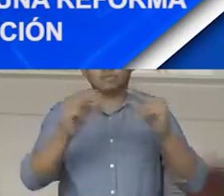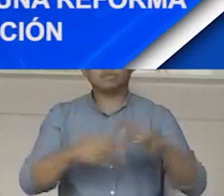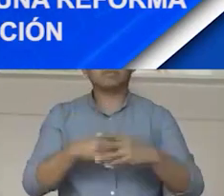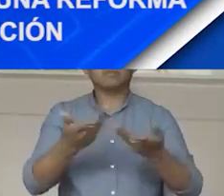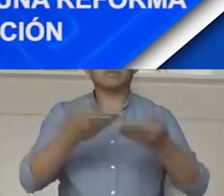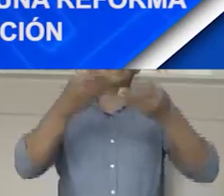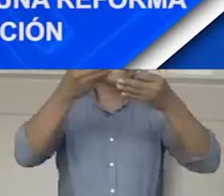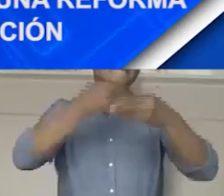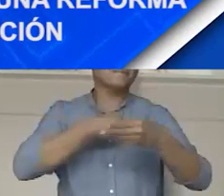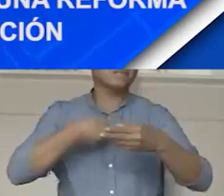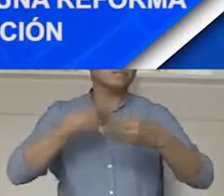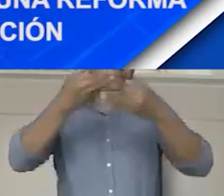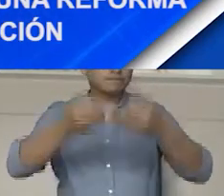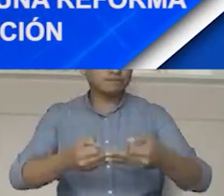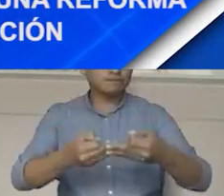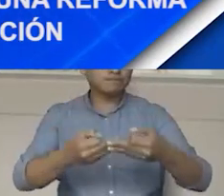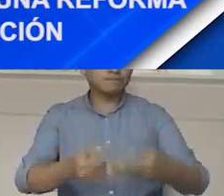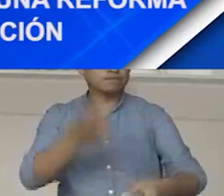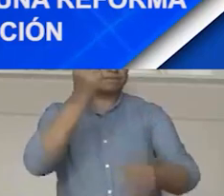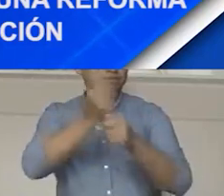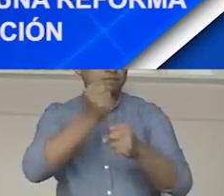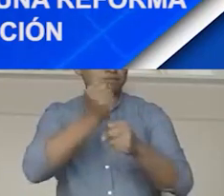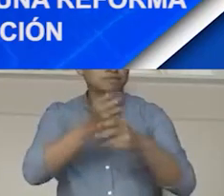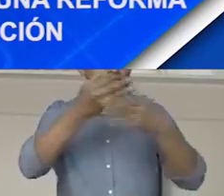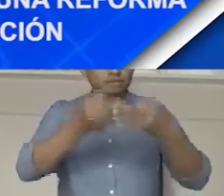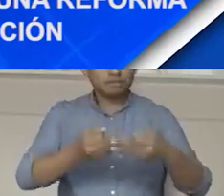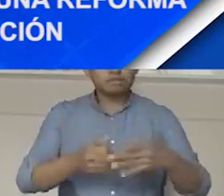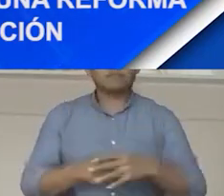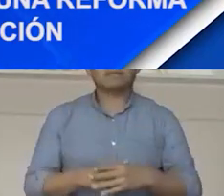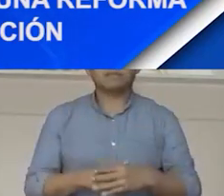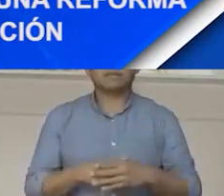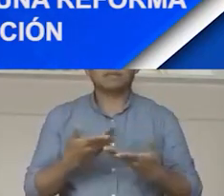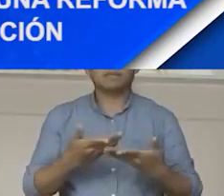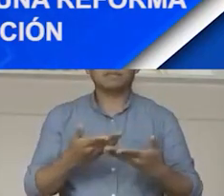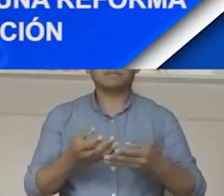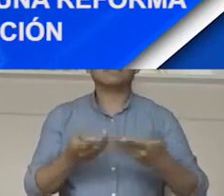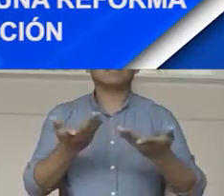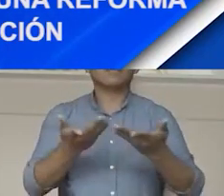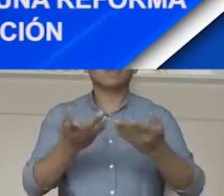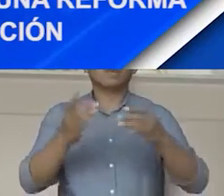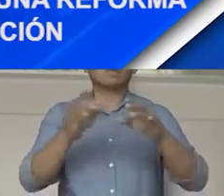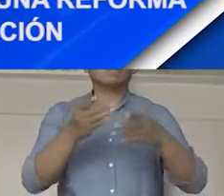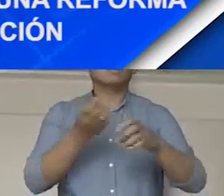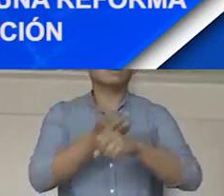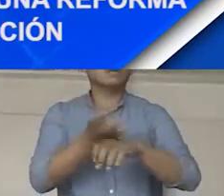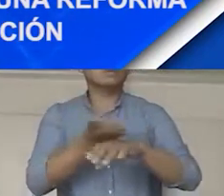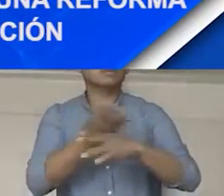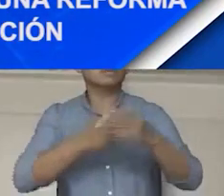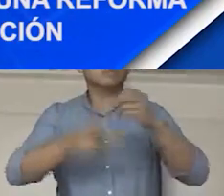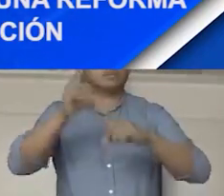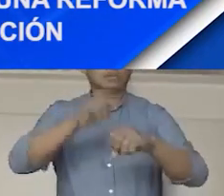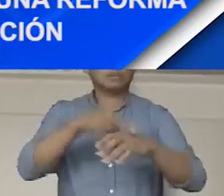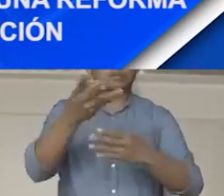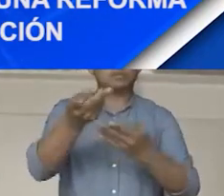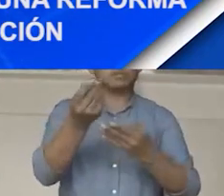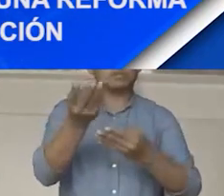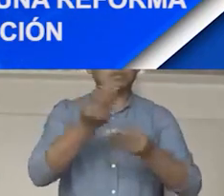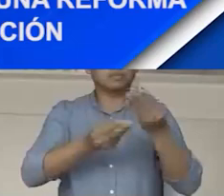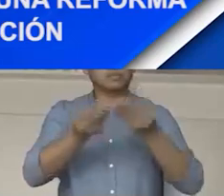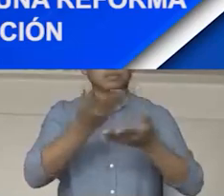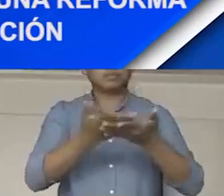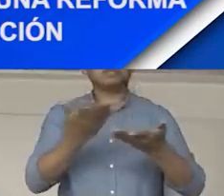el cumplimiento de sus funciones. El Consejo Nacional de Administración y